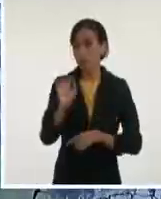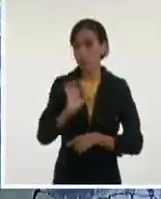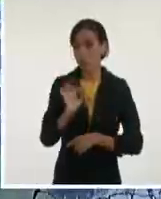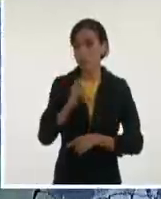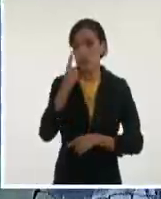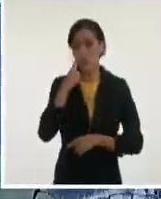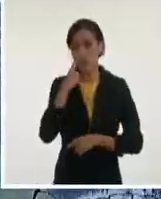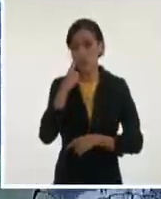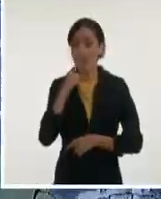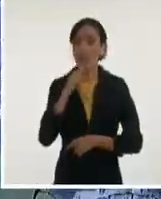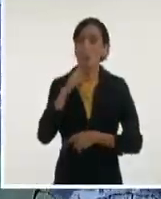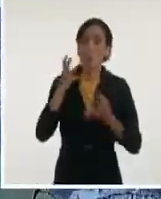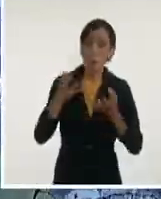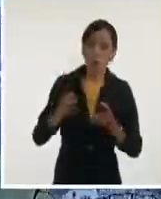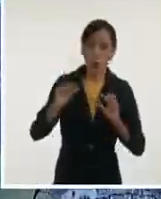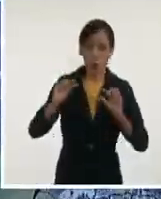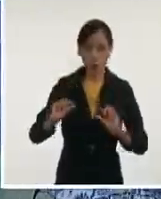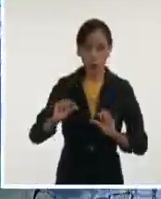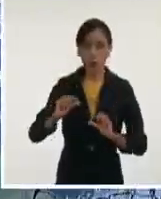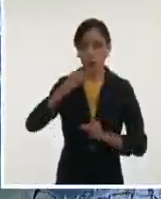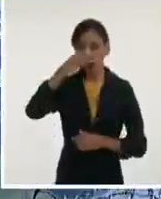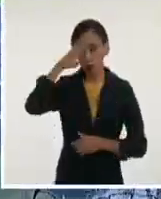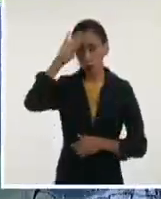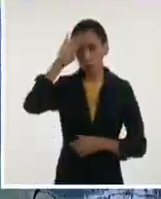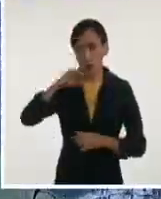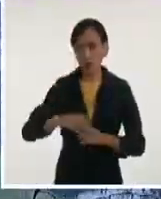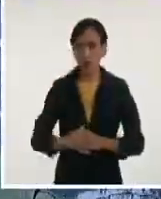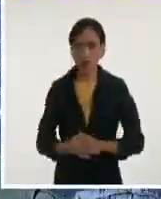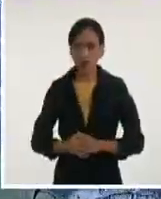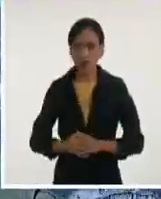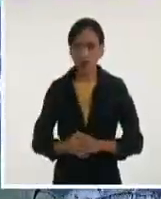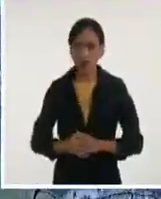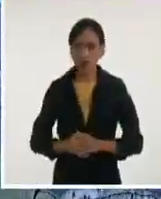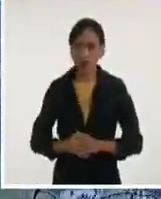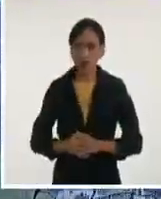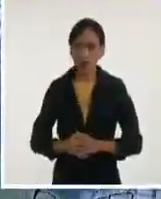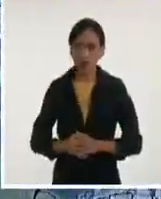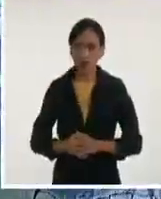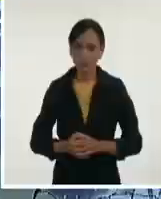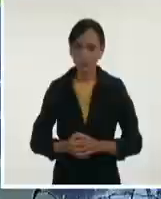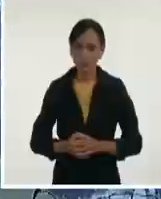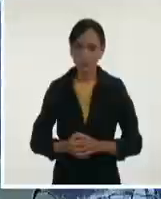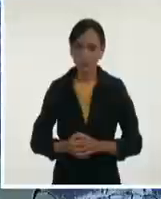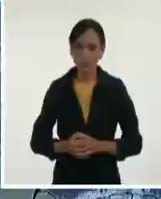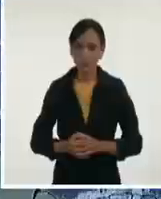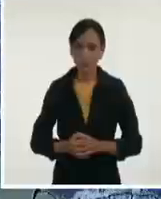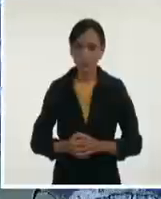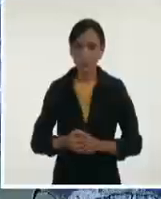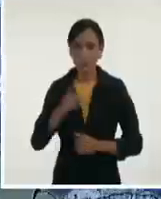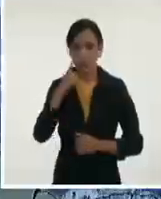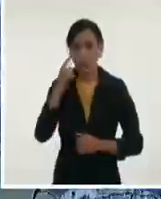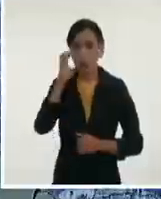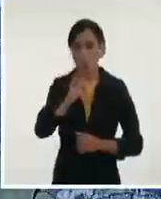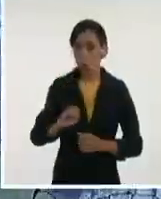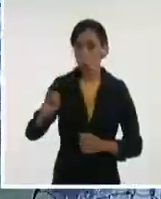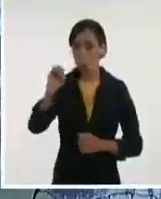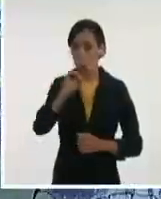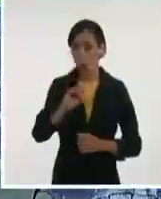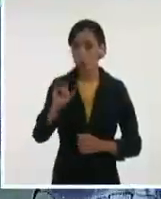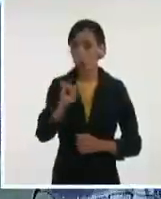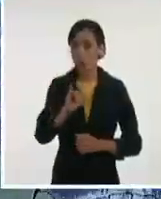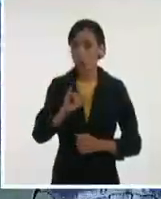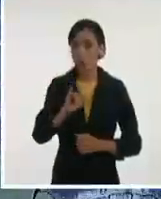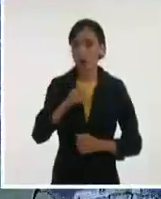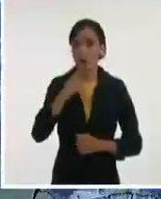territorio nacional ahora aparecen fuertes corrientes en el aire superior sobre la mitad oriental del país y enmascarado por debajo